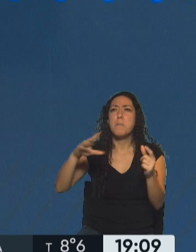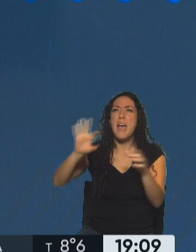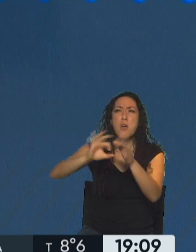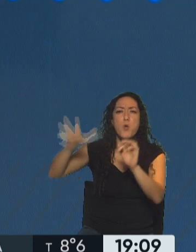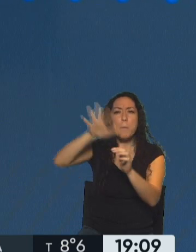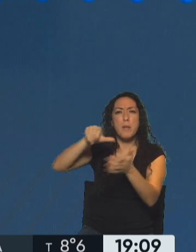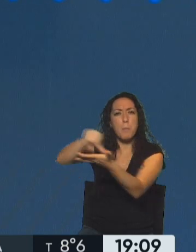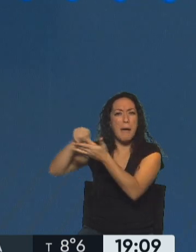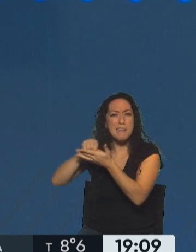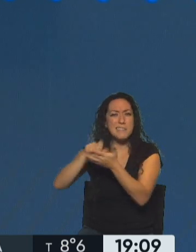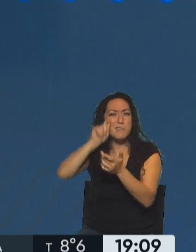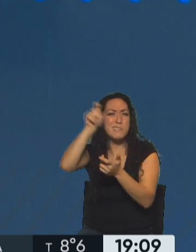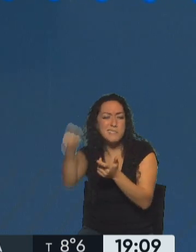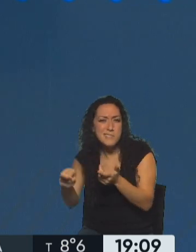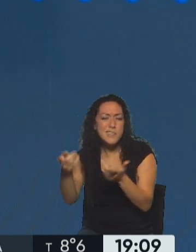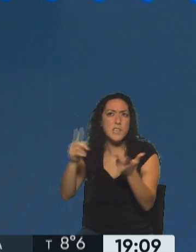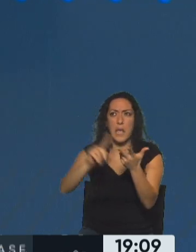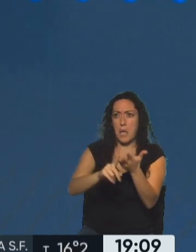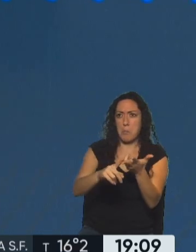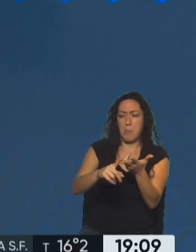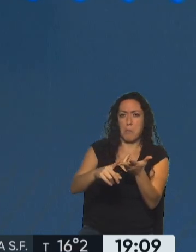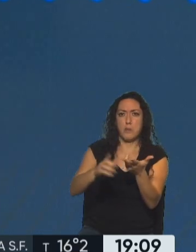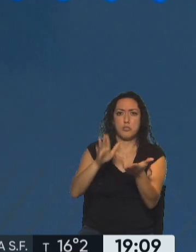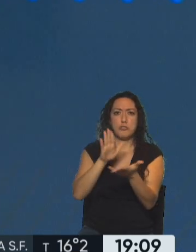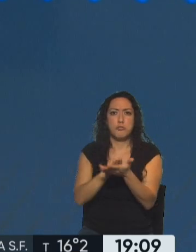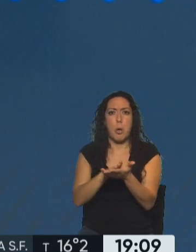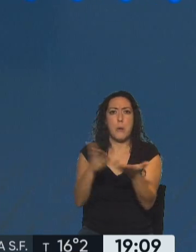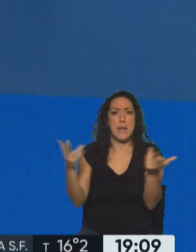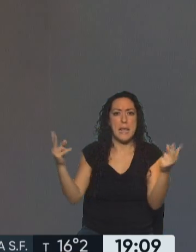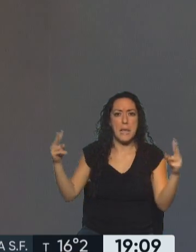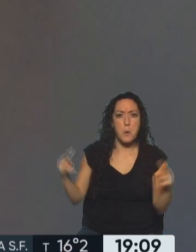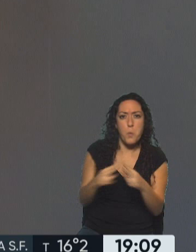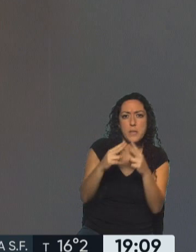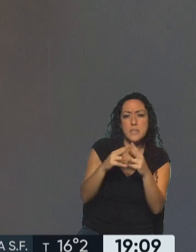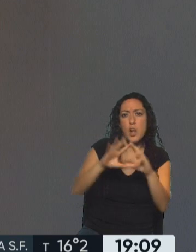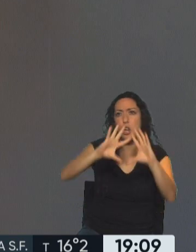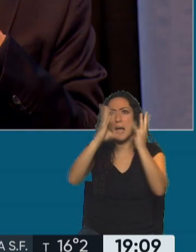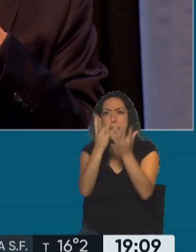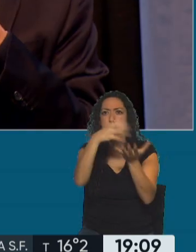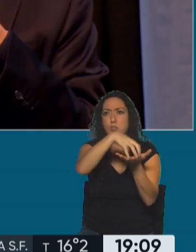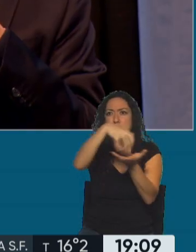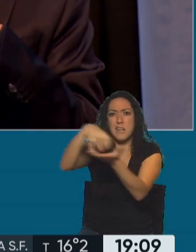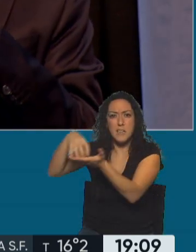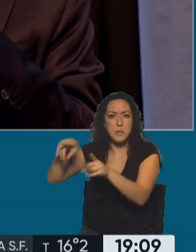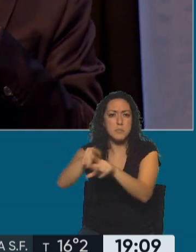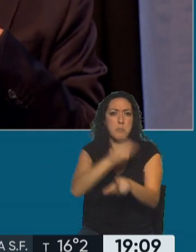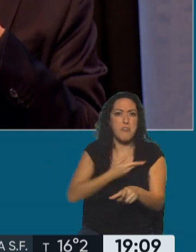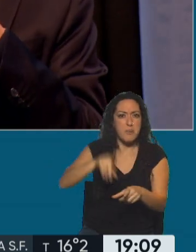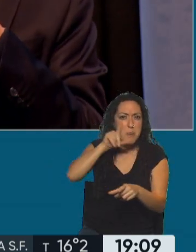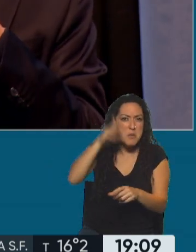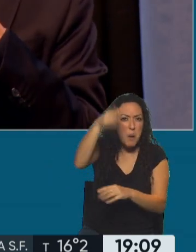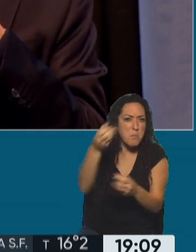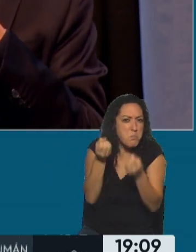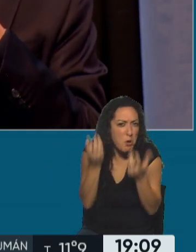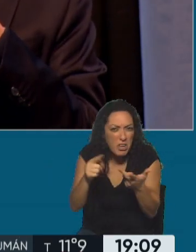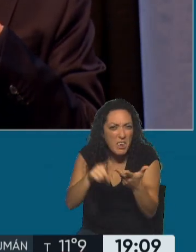europeos por parte del presidente Alberto Fernández, vinculadas a giras, al encuentro con organismos internacionales como el Fondo Monetario Internacional, por ejemplo? ejemplo,